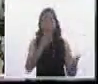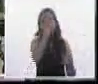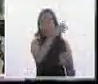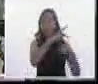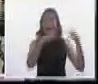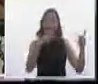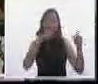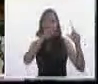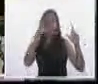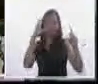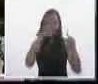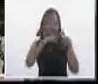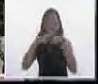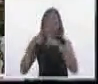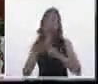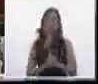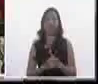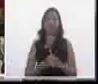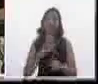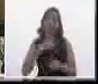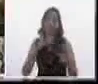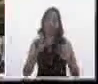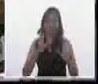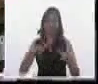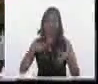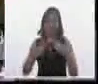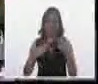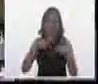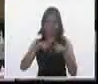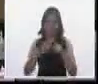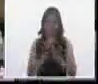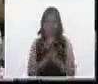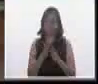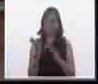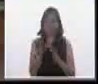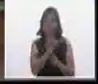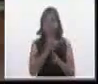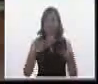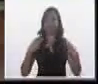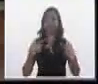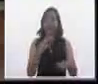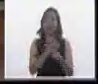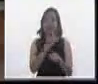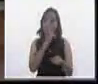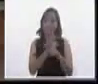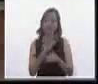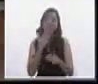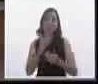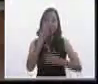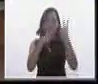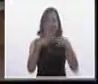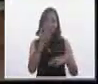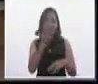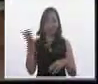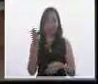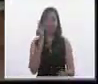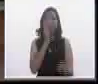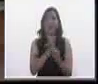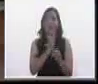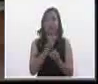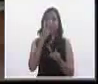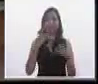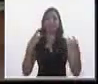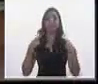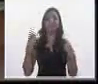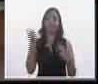través de la fotografía Así que ahora sí Mario a nuestros invitados Bueno pues bienvenidos es un placer estar